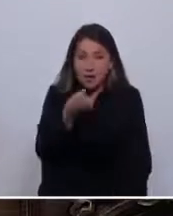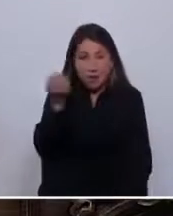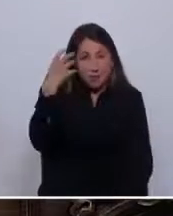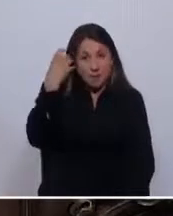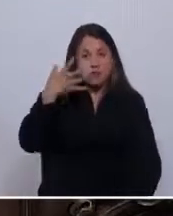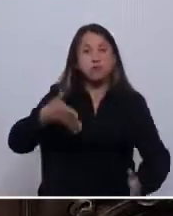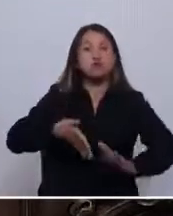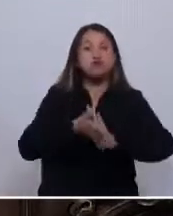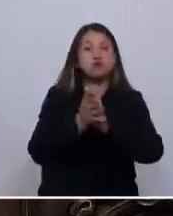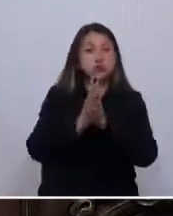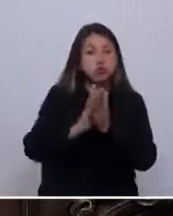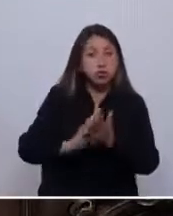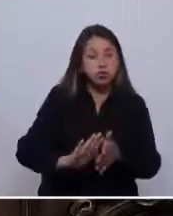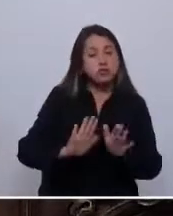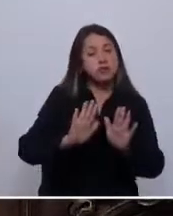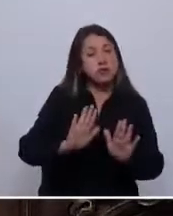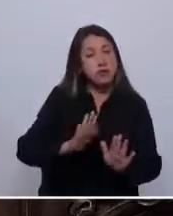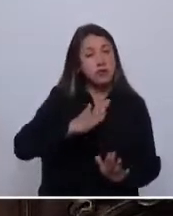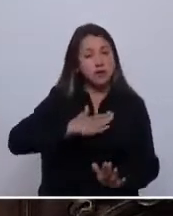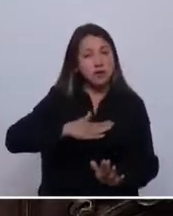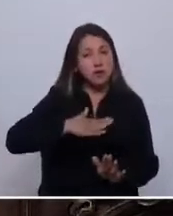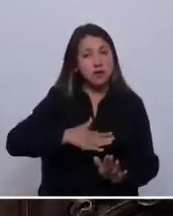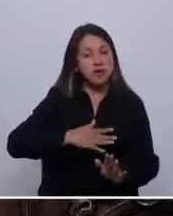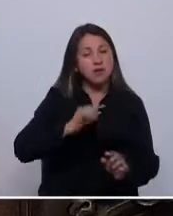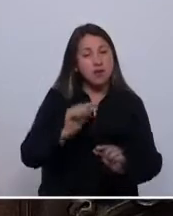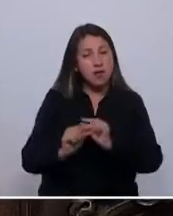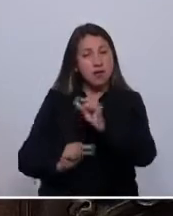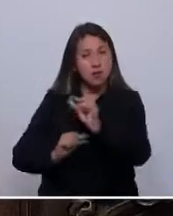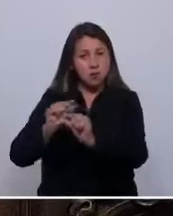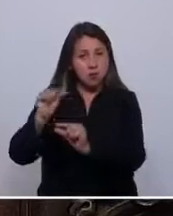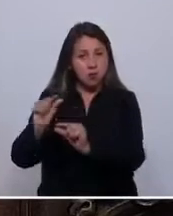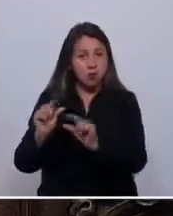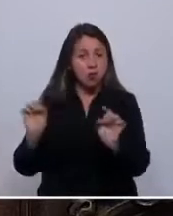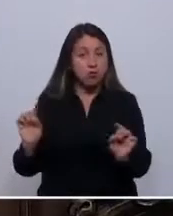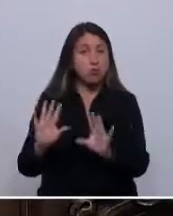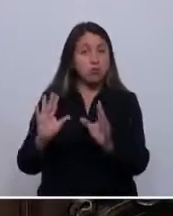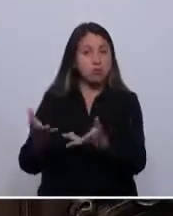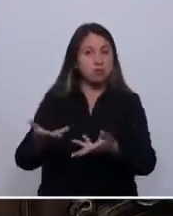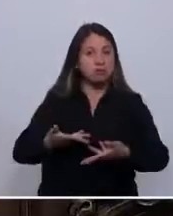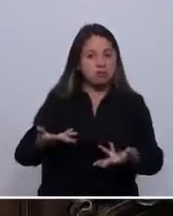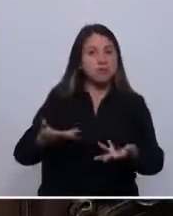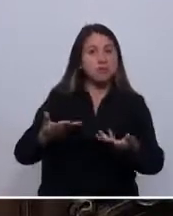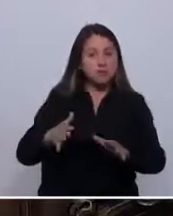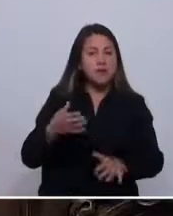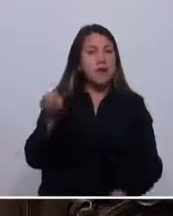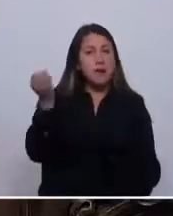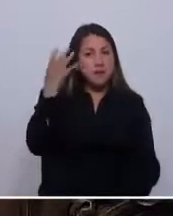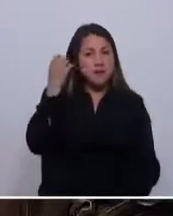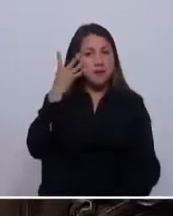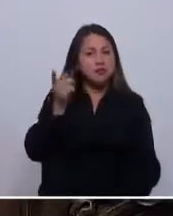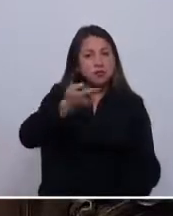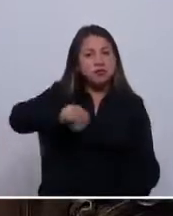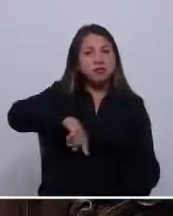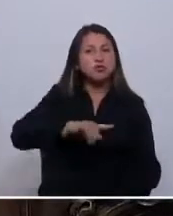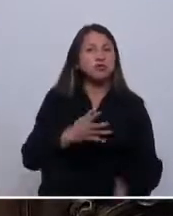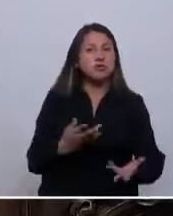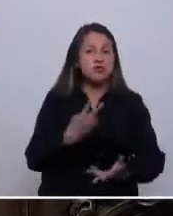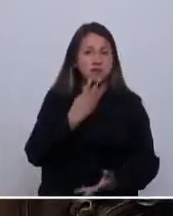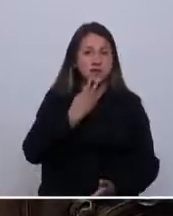se da a su tiempo y en su justa medida. Hemos aprendido a vivir con